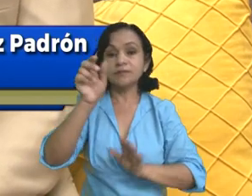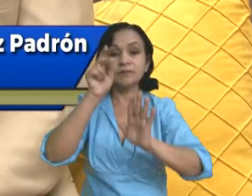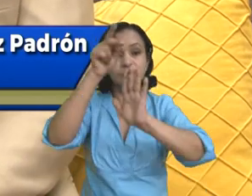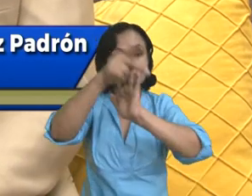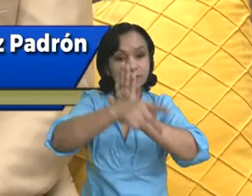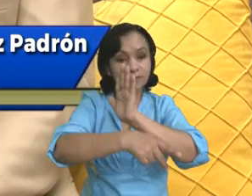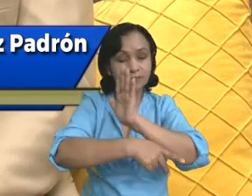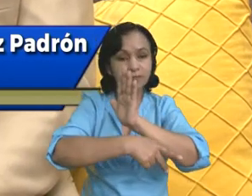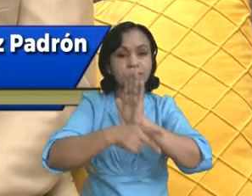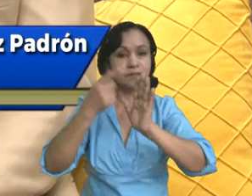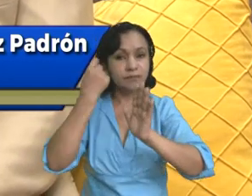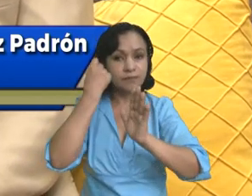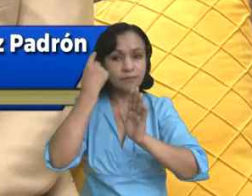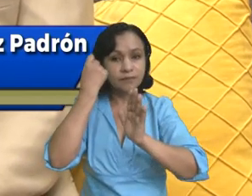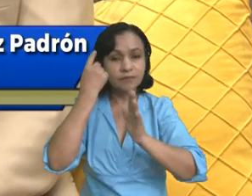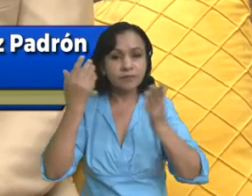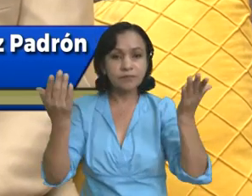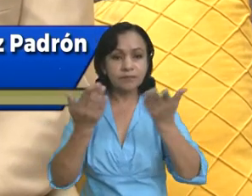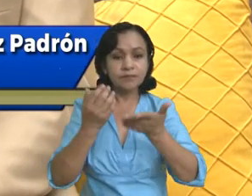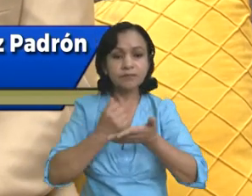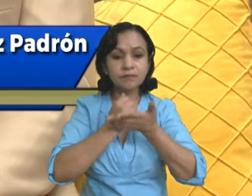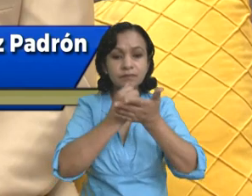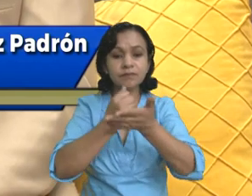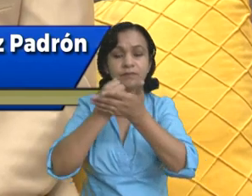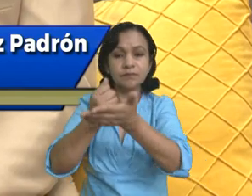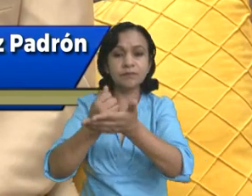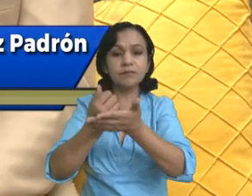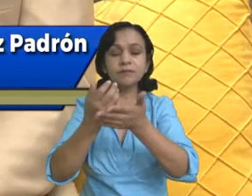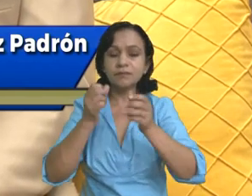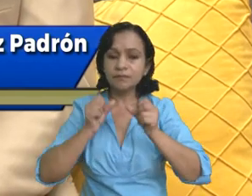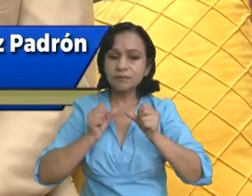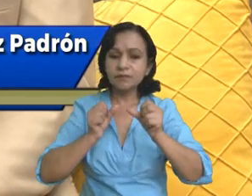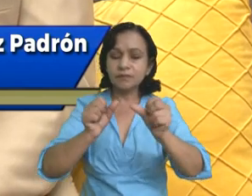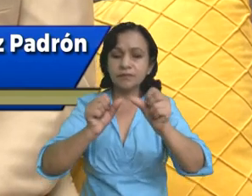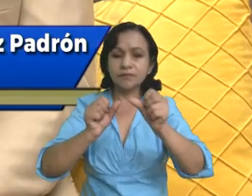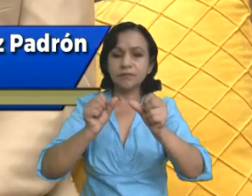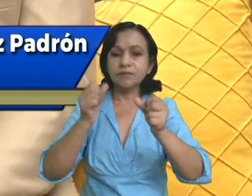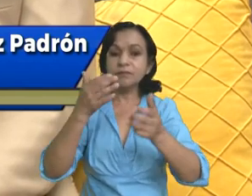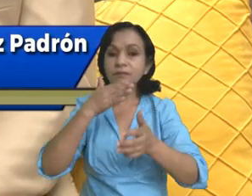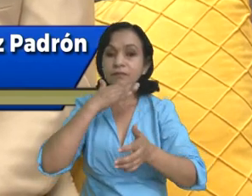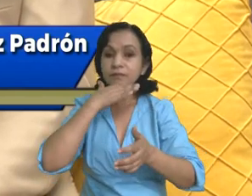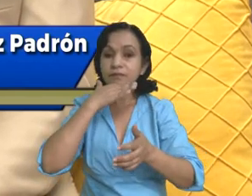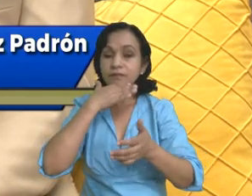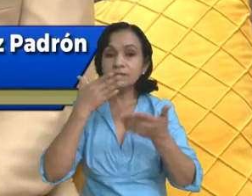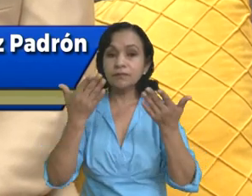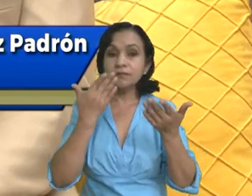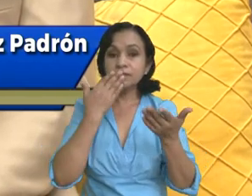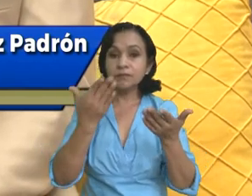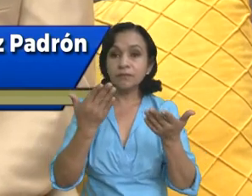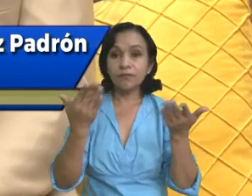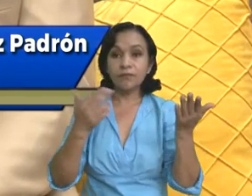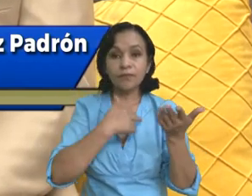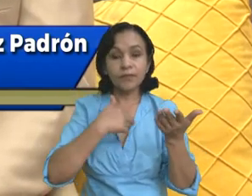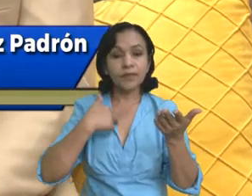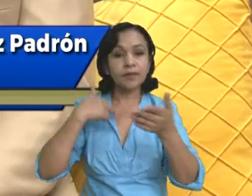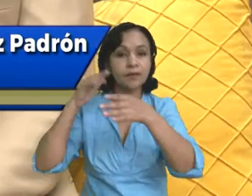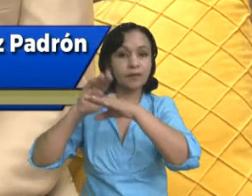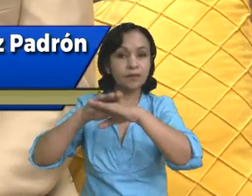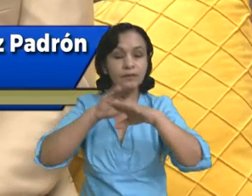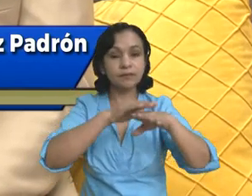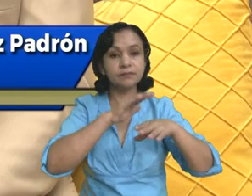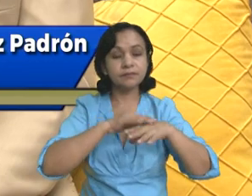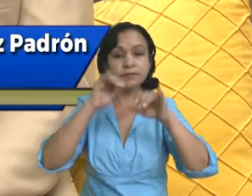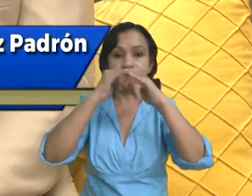lo interpretamos. Como decía, esa solidaridad la vamos a mantener aún en tiempos difíciles. Y bueno, por supuesto, hacer un llamado también a la